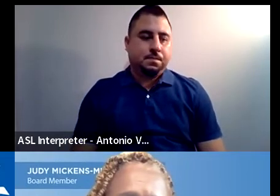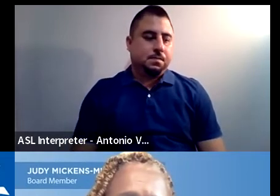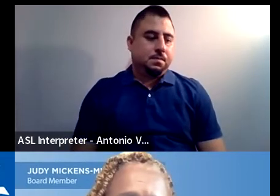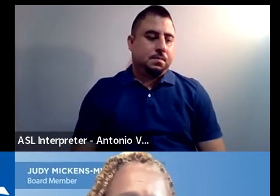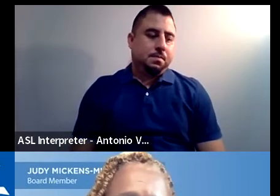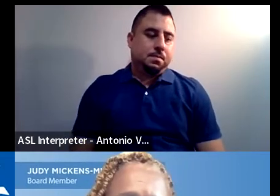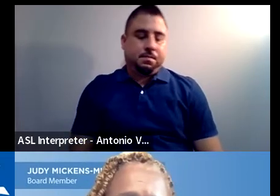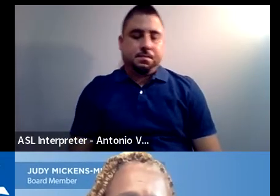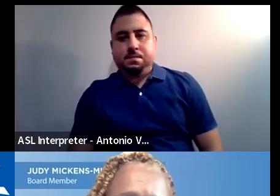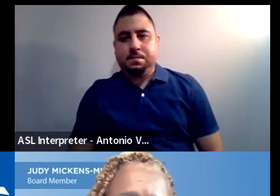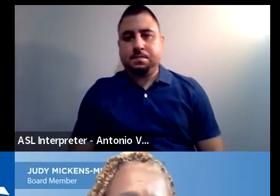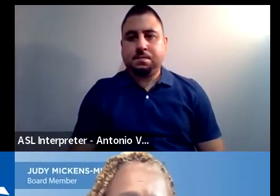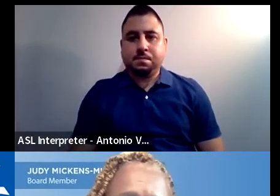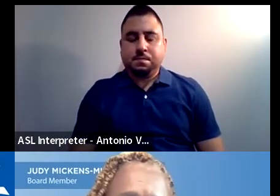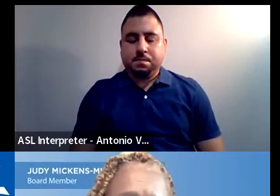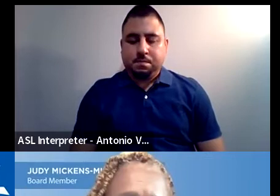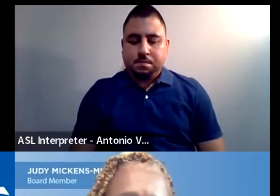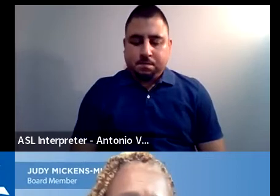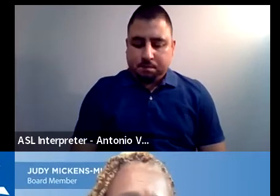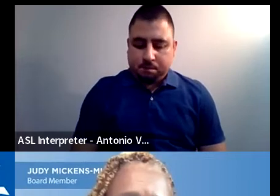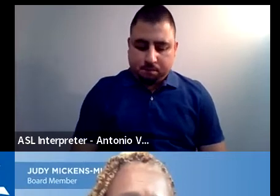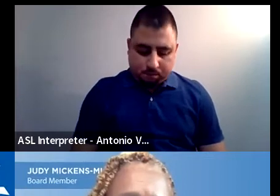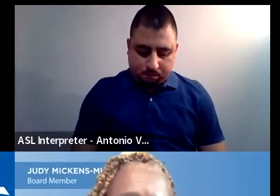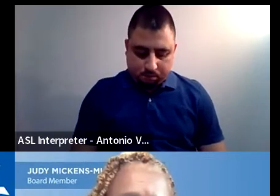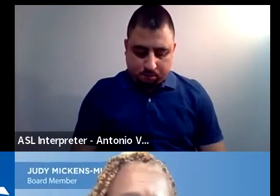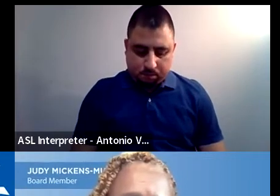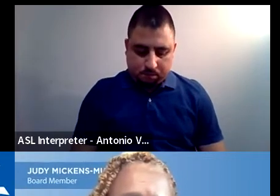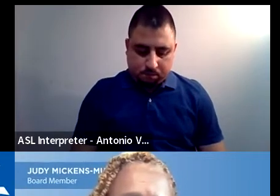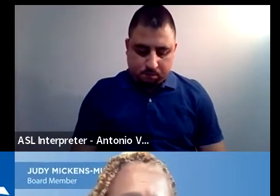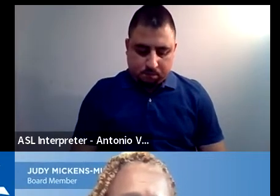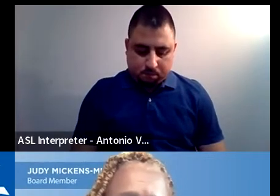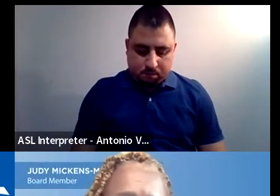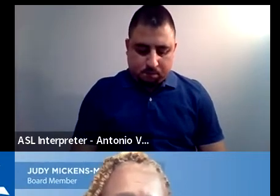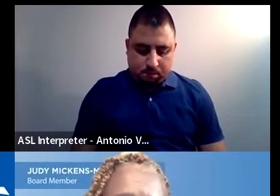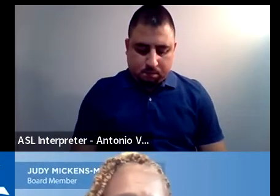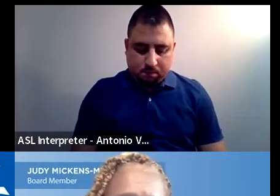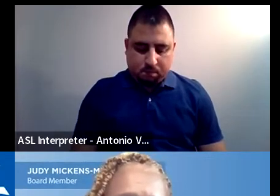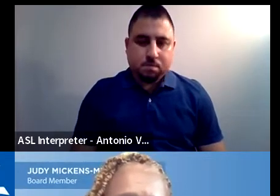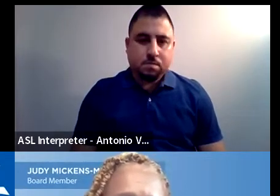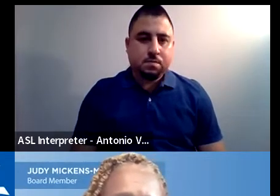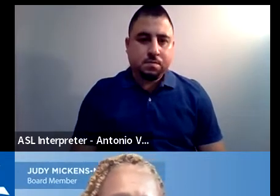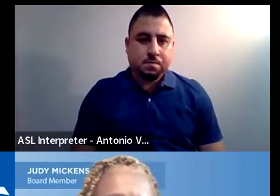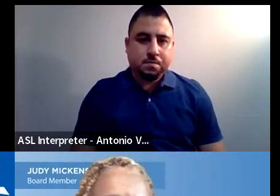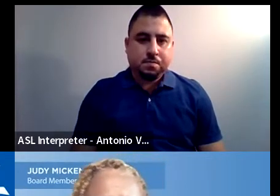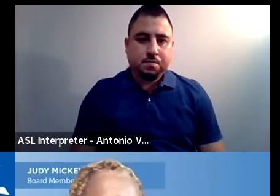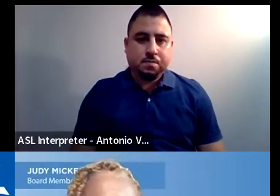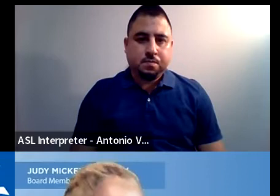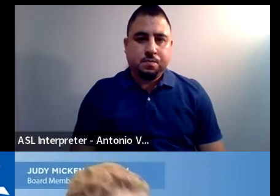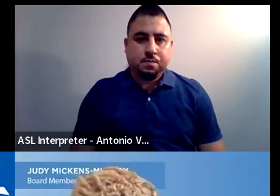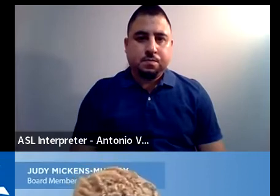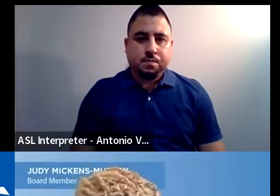cerrar el 6º grado y ellos para recibir a nuestra comunidad que es la de